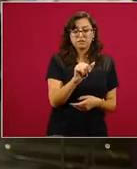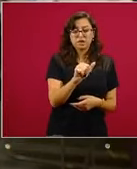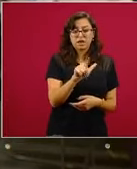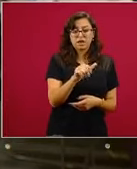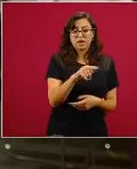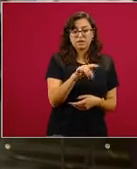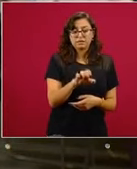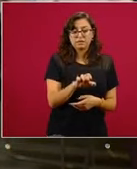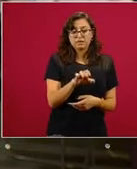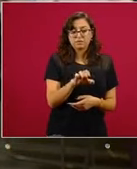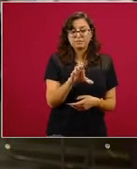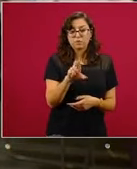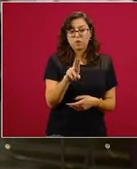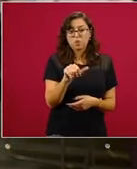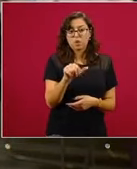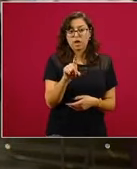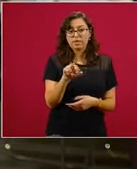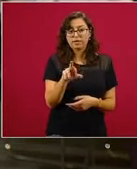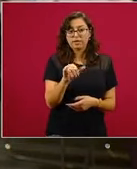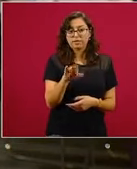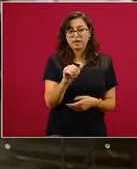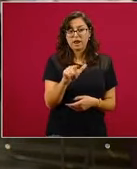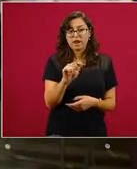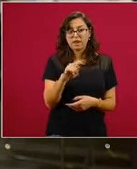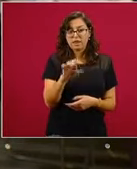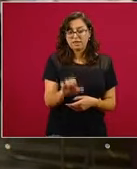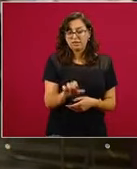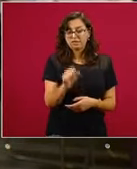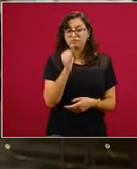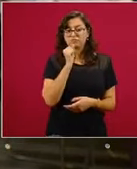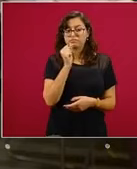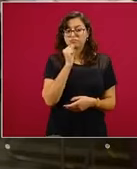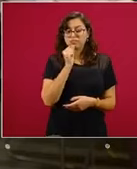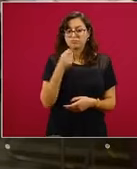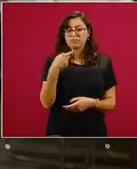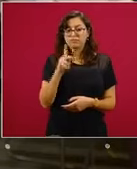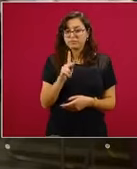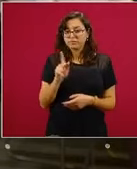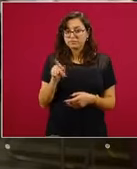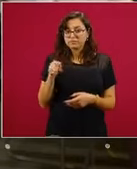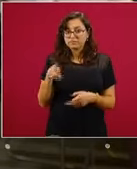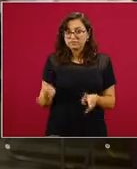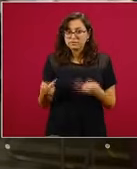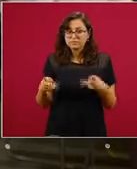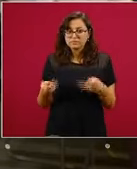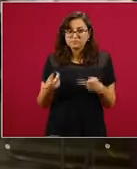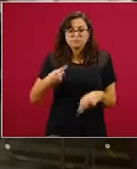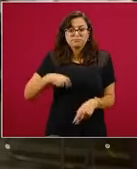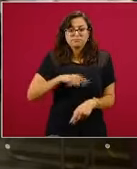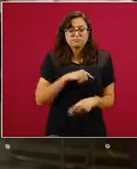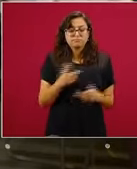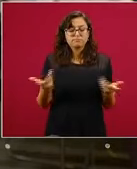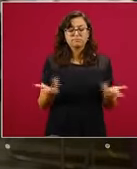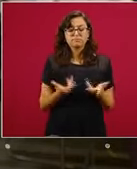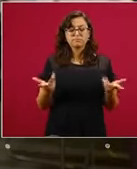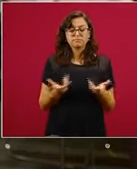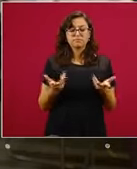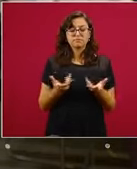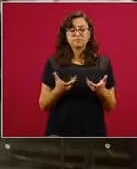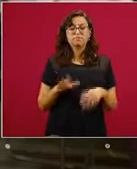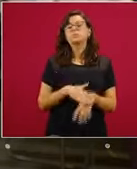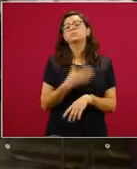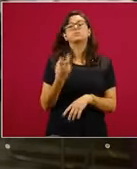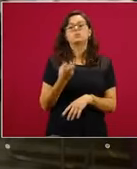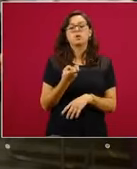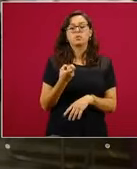cuadrivalente, que va a llegar por ahí de mediados de noviembre, todavía no está disponible. ¿Qué tenemos que hacer? Porque aquí hay